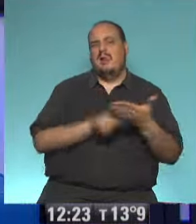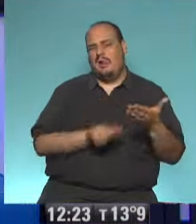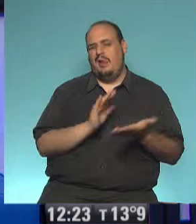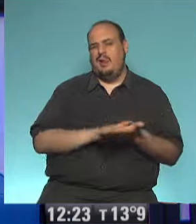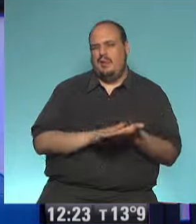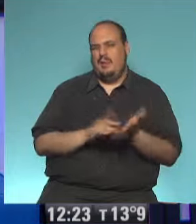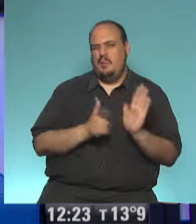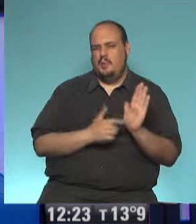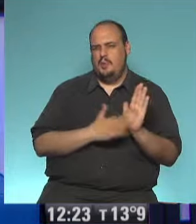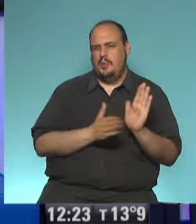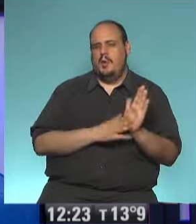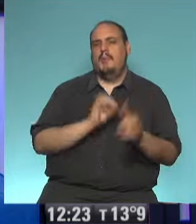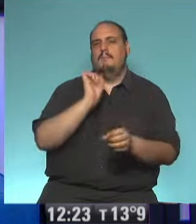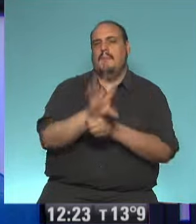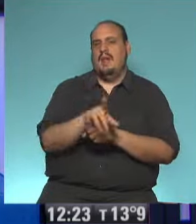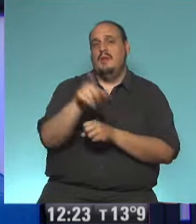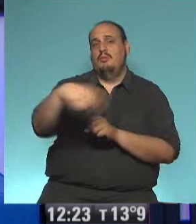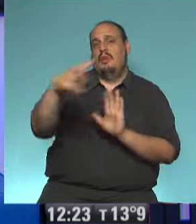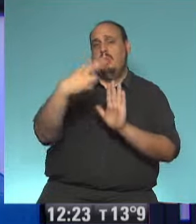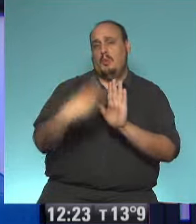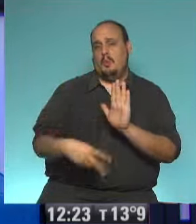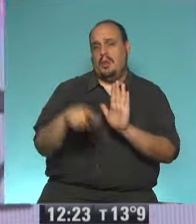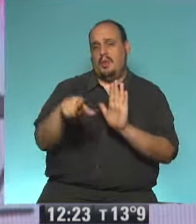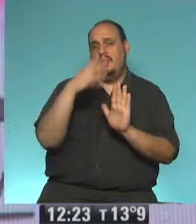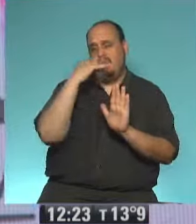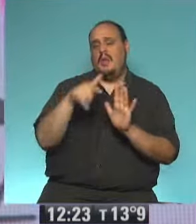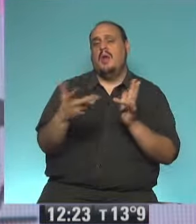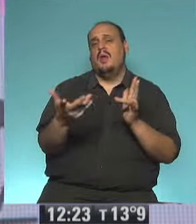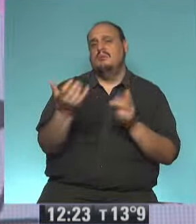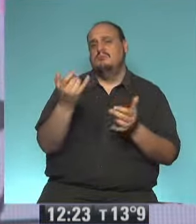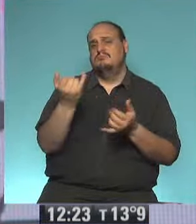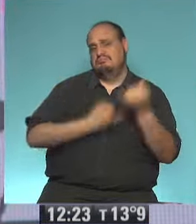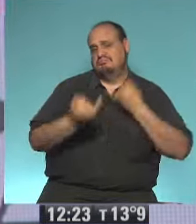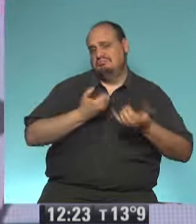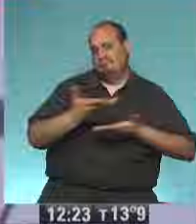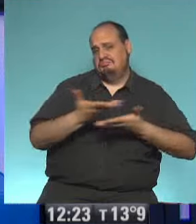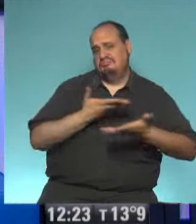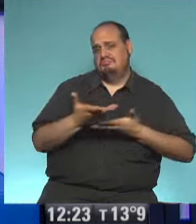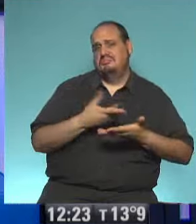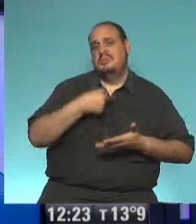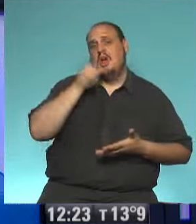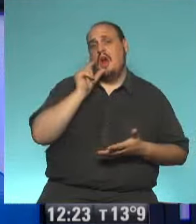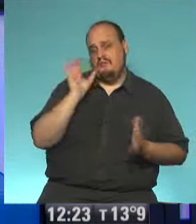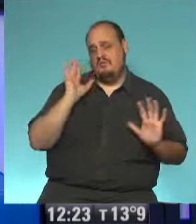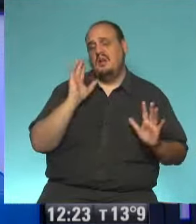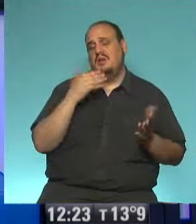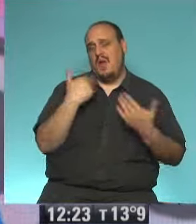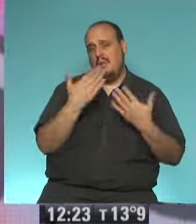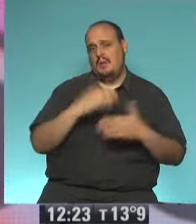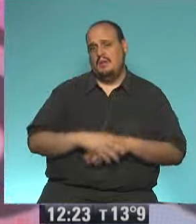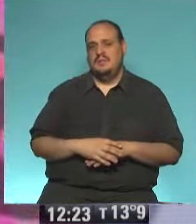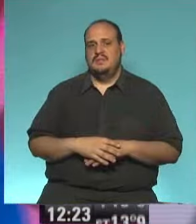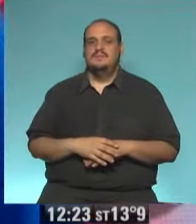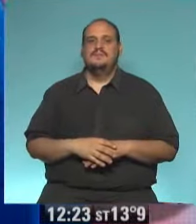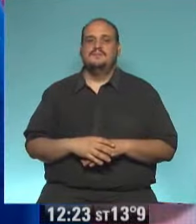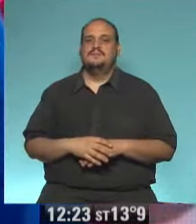el boceto con todas las primeras piezas para que ustedes las vean. Después me haces la devolución, nos hacemos un coffee y lo charlamos. Una entrevista,